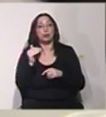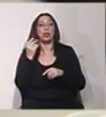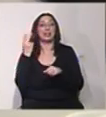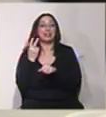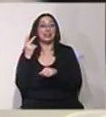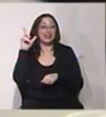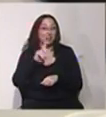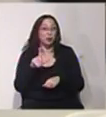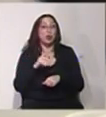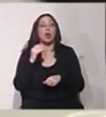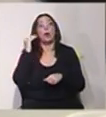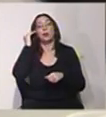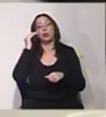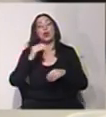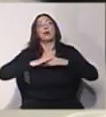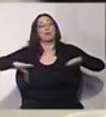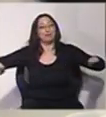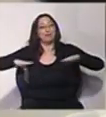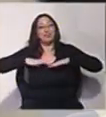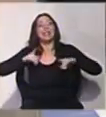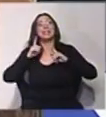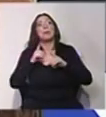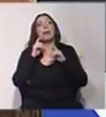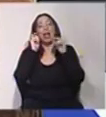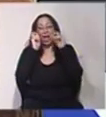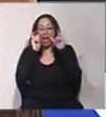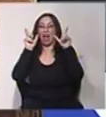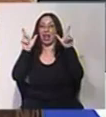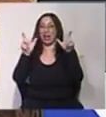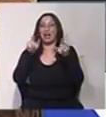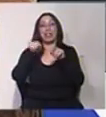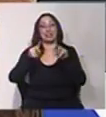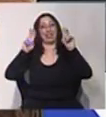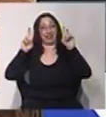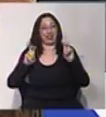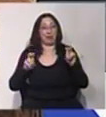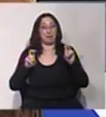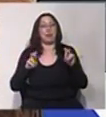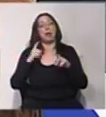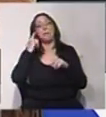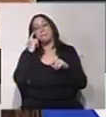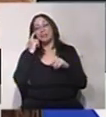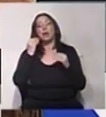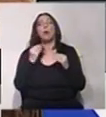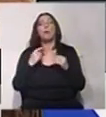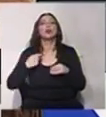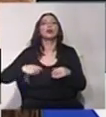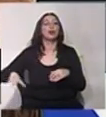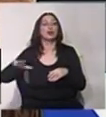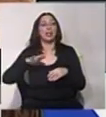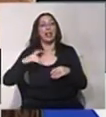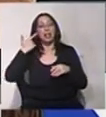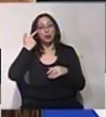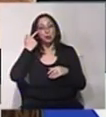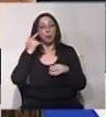los profesores de educación física en los clubes, siempre tenemos que estar alertas a ese tema. Y sobre todo también pensarnos como sociedad. Yo creo que el suicidio,